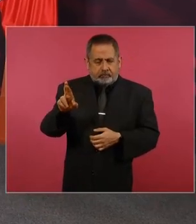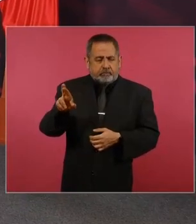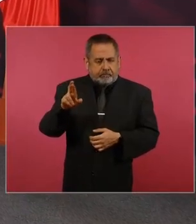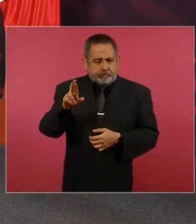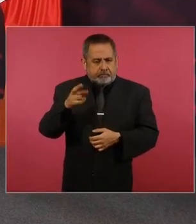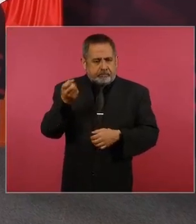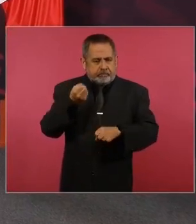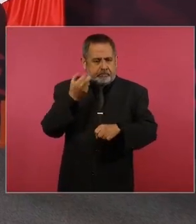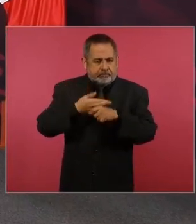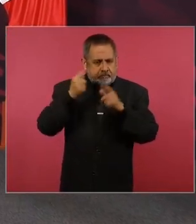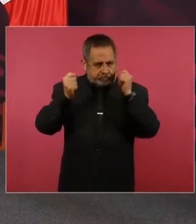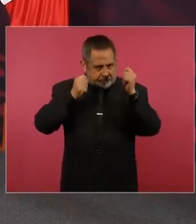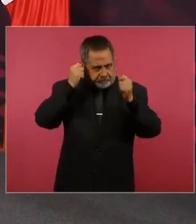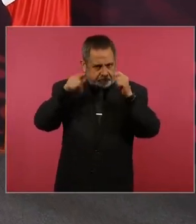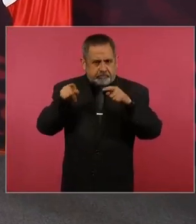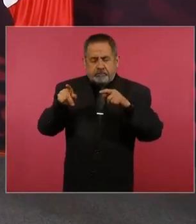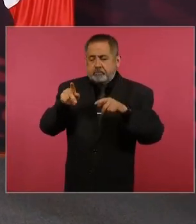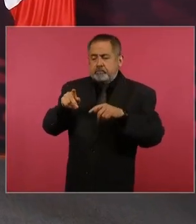y yo voy